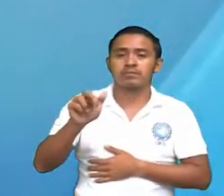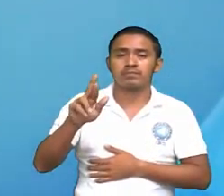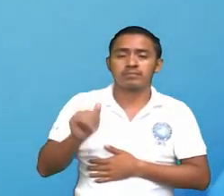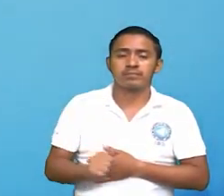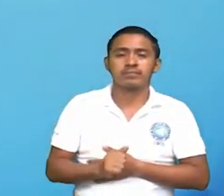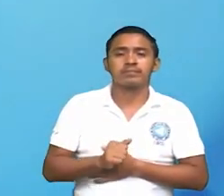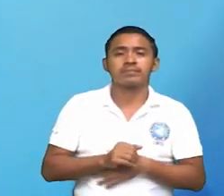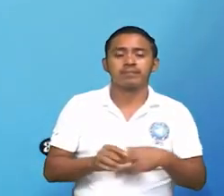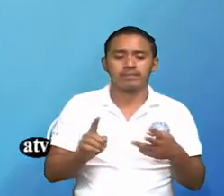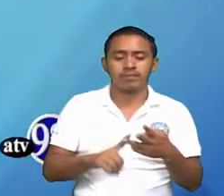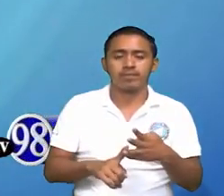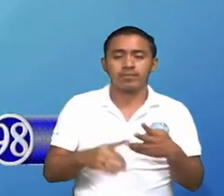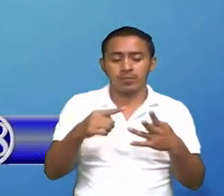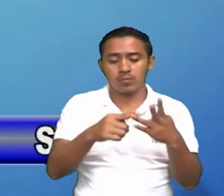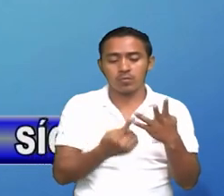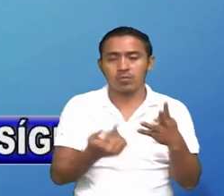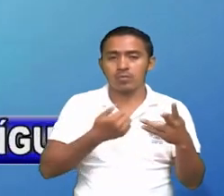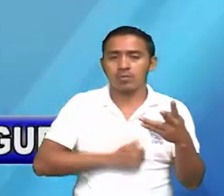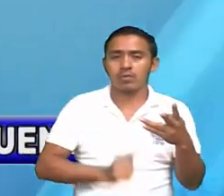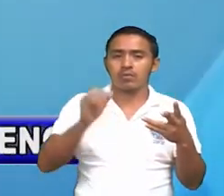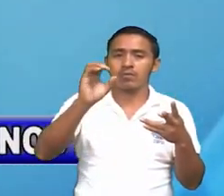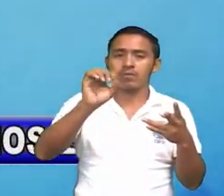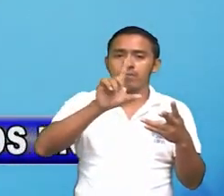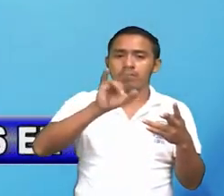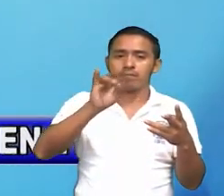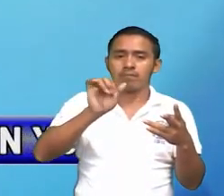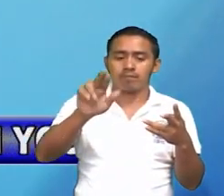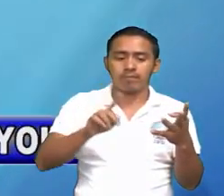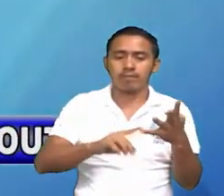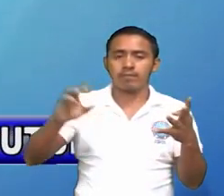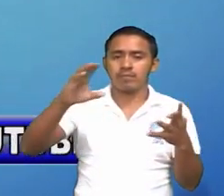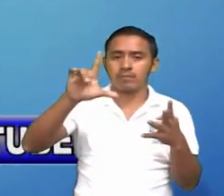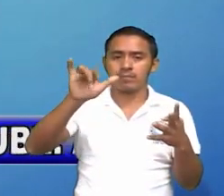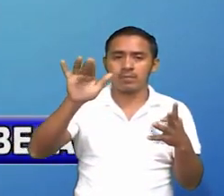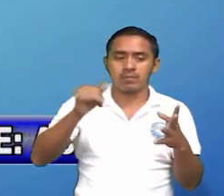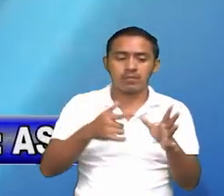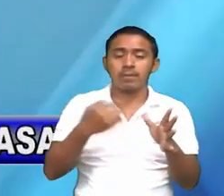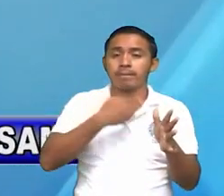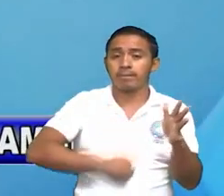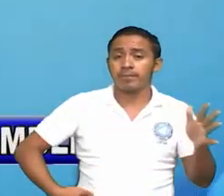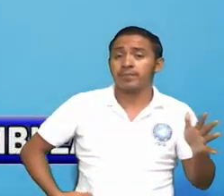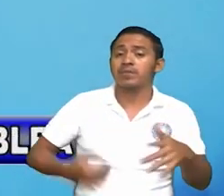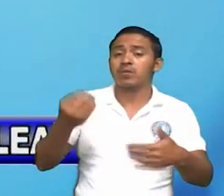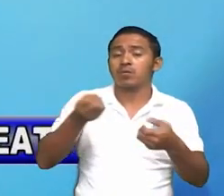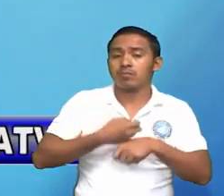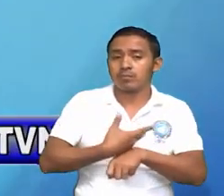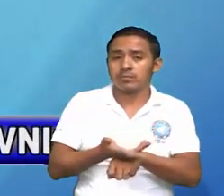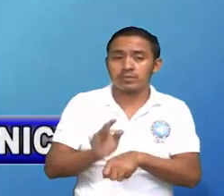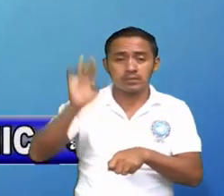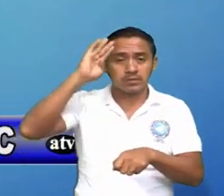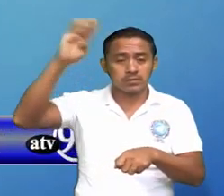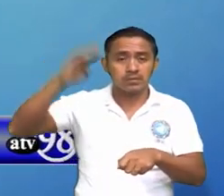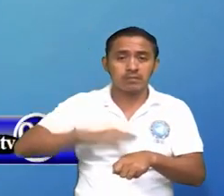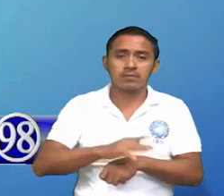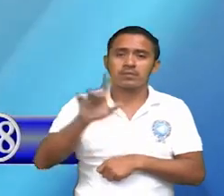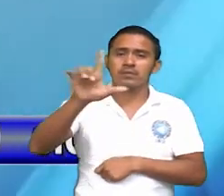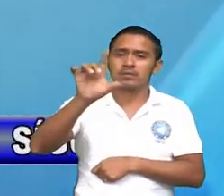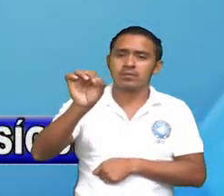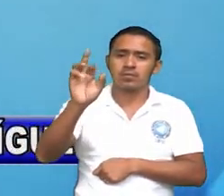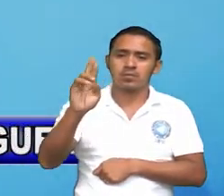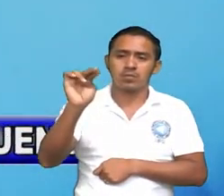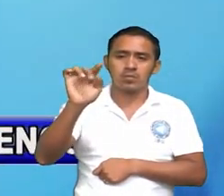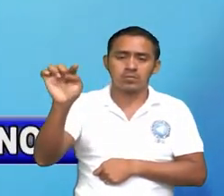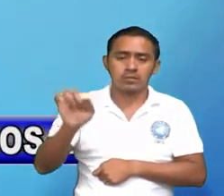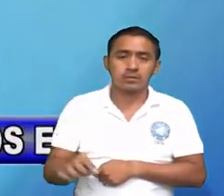Conins y por sus dos hijos, Oliver y Claudia, así como por el ministro consejero y jefe de cooperación, don Loren Silano,